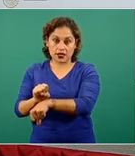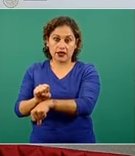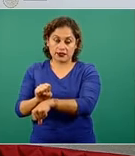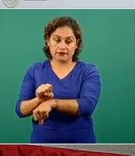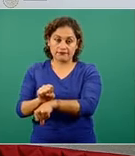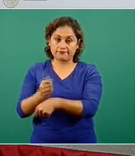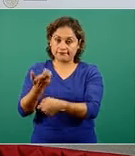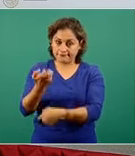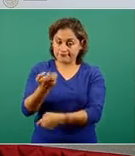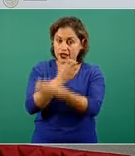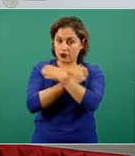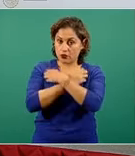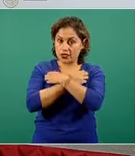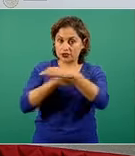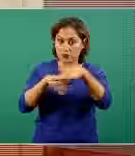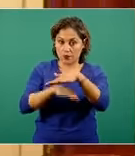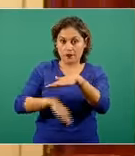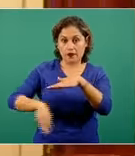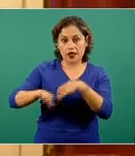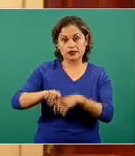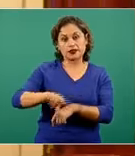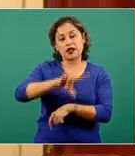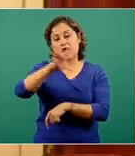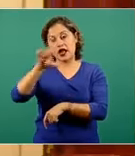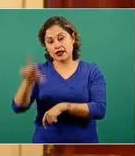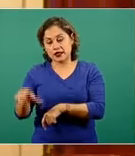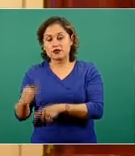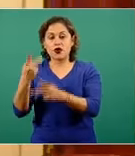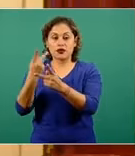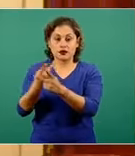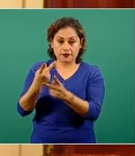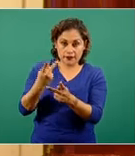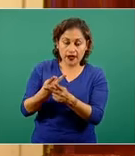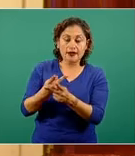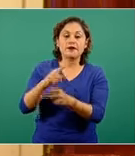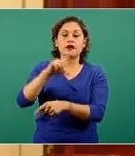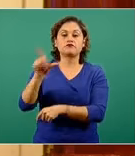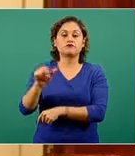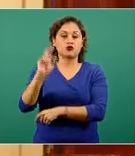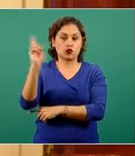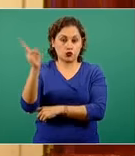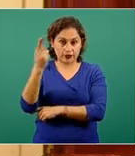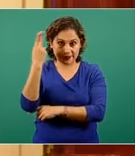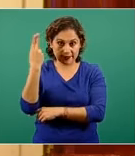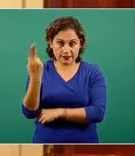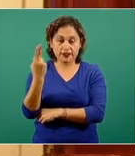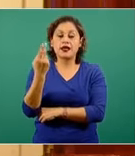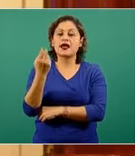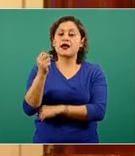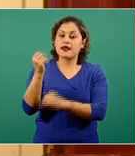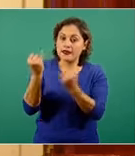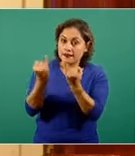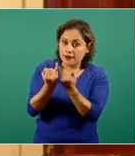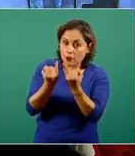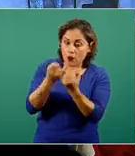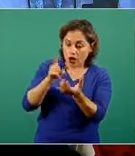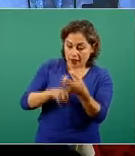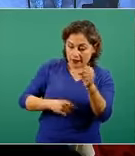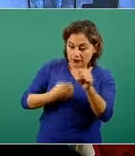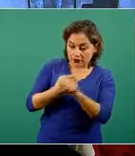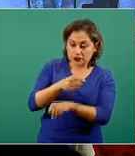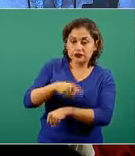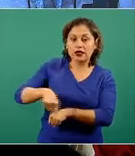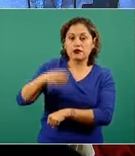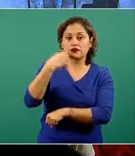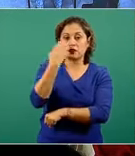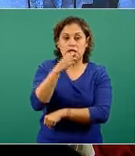educación básica, y luego los grupos de educación media, media superior, así como también las instituciones educativas privadas.